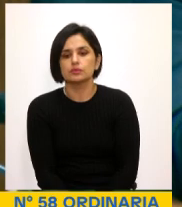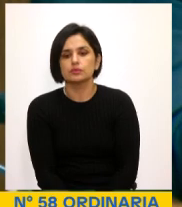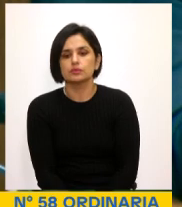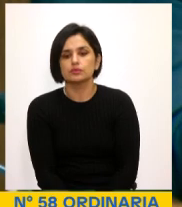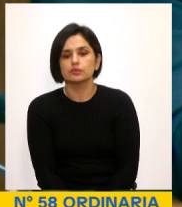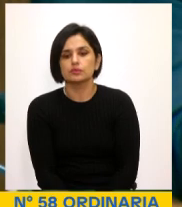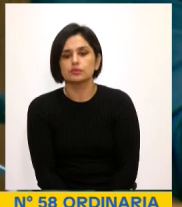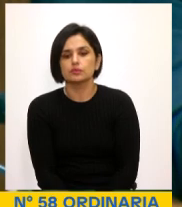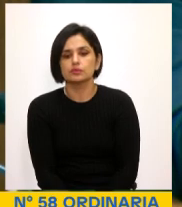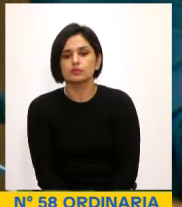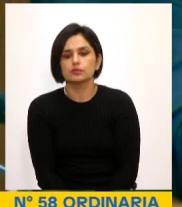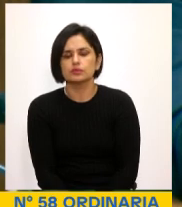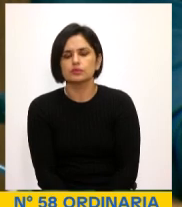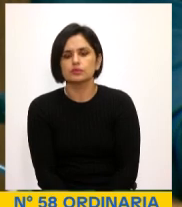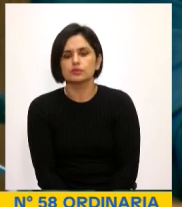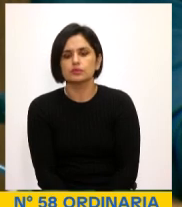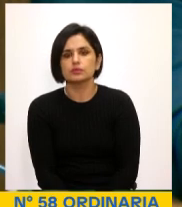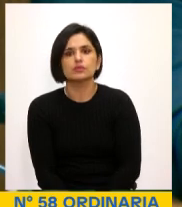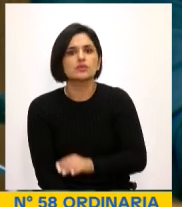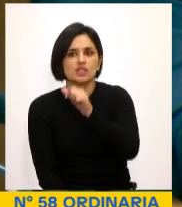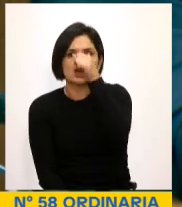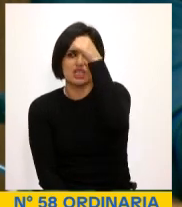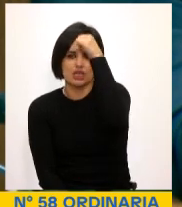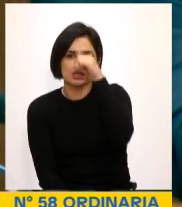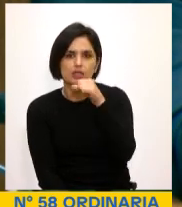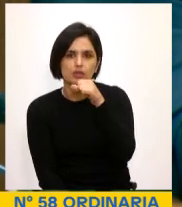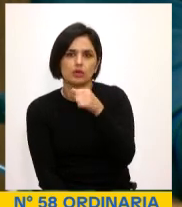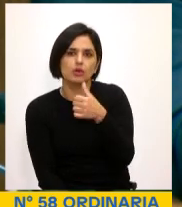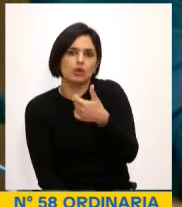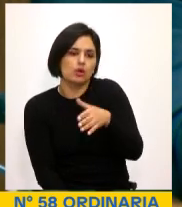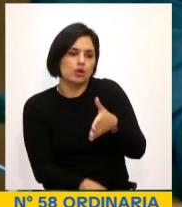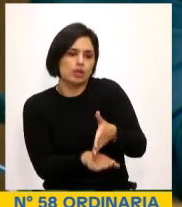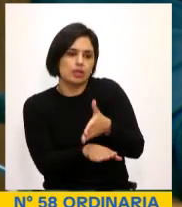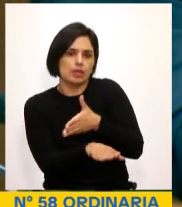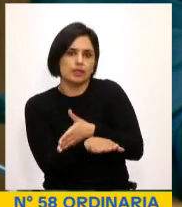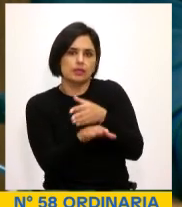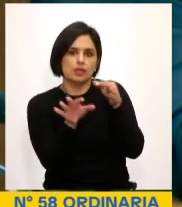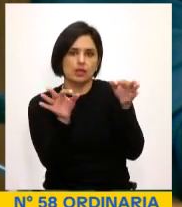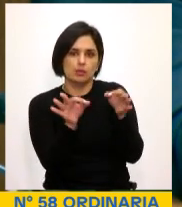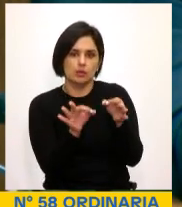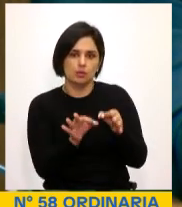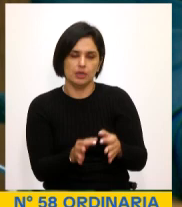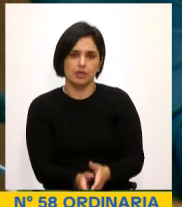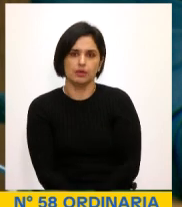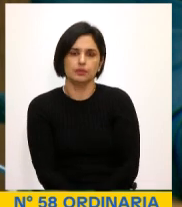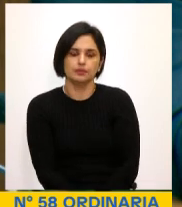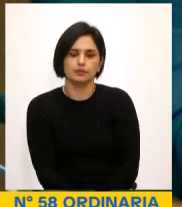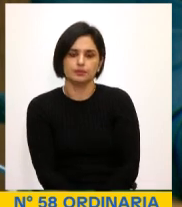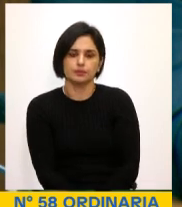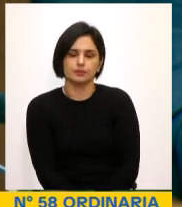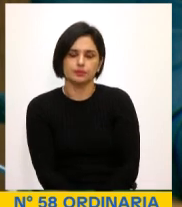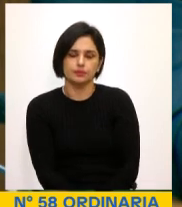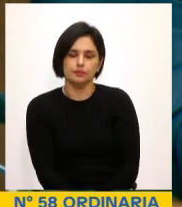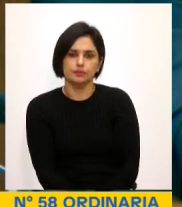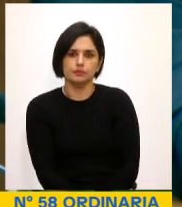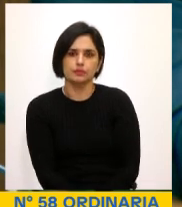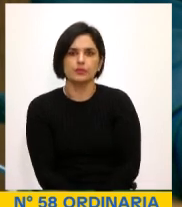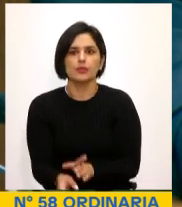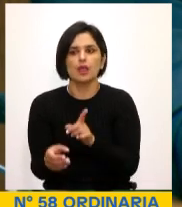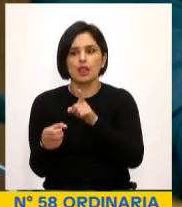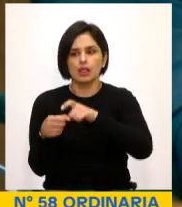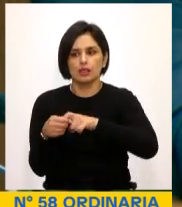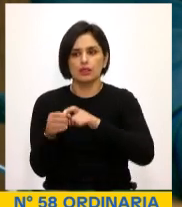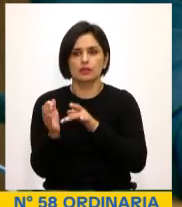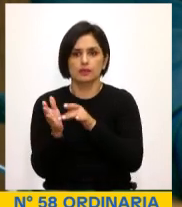será eh castigado con lo que ya hemos señalado al inicio de este informe la inscripción de la